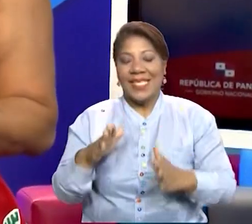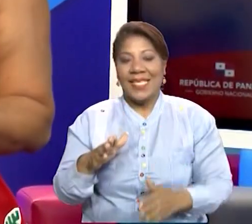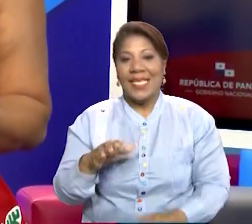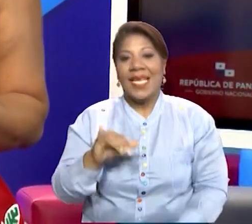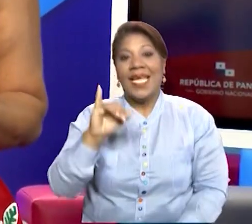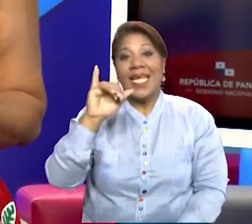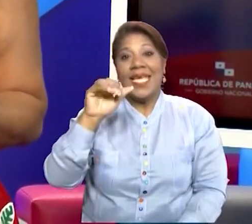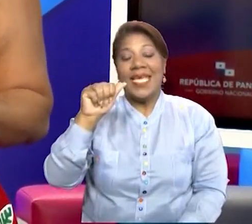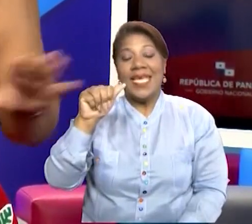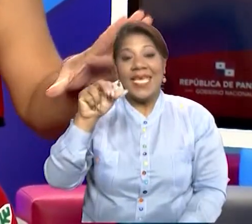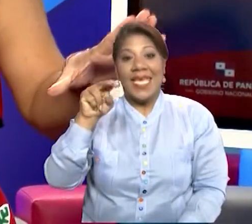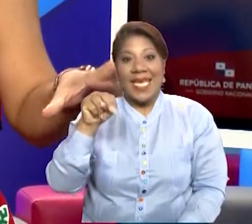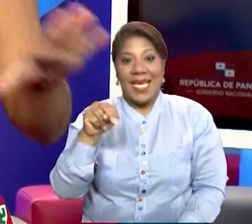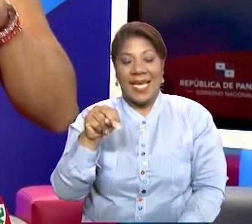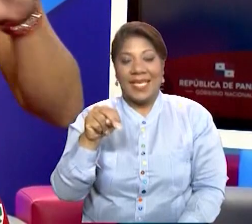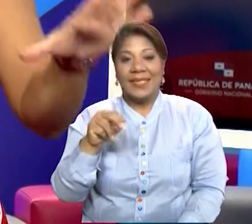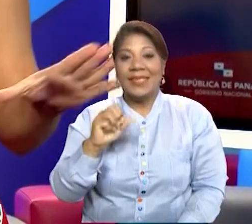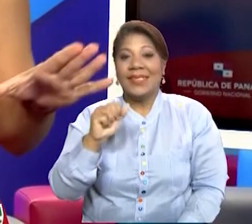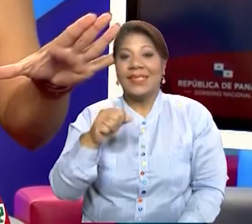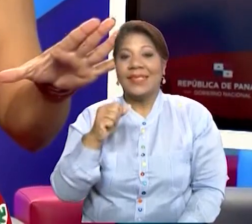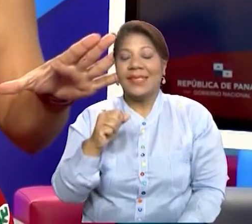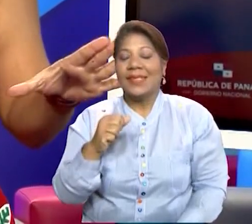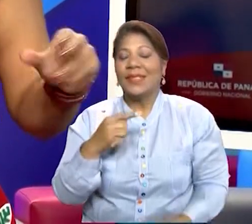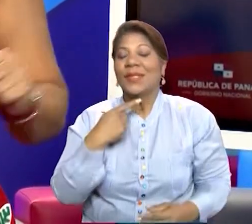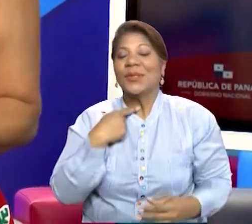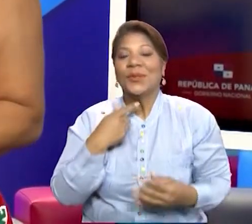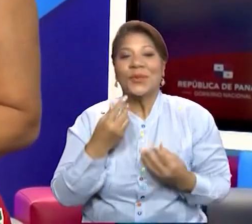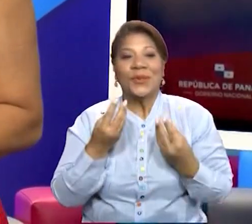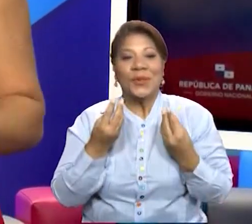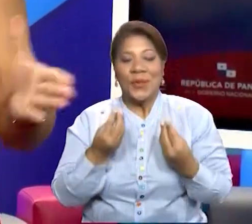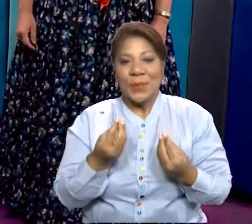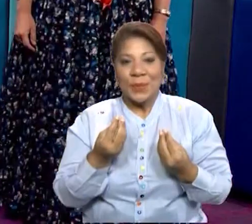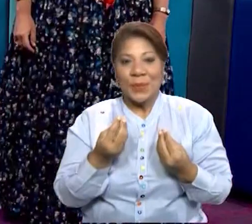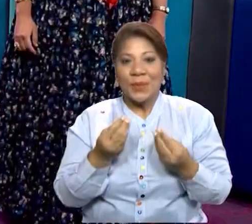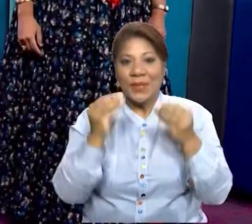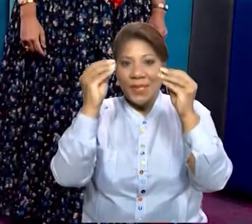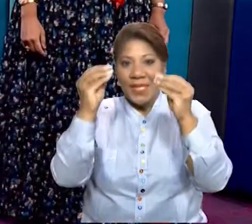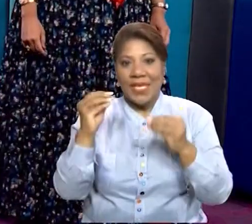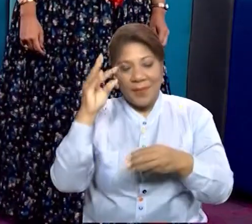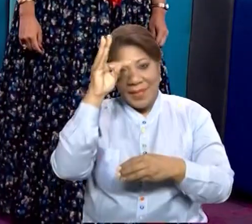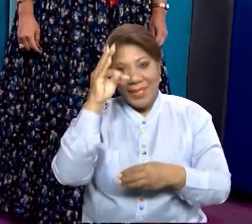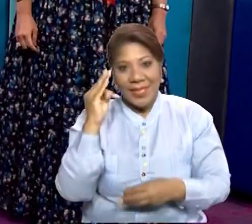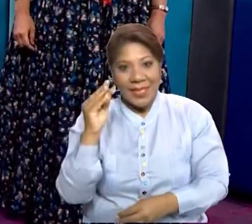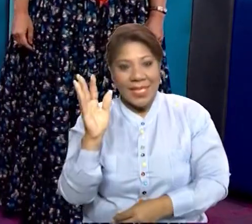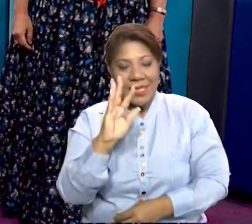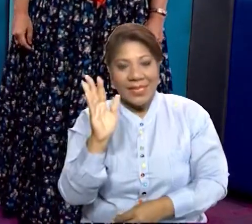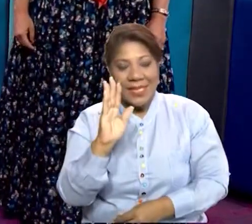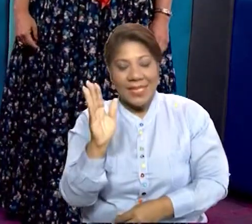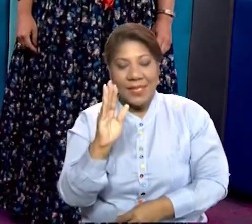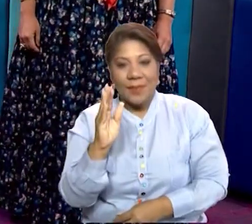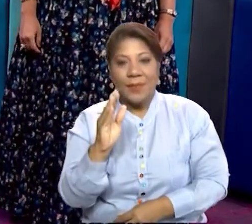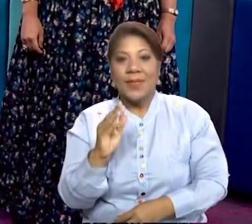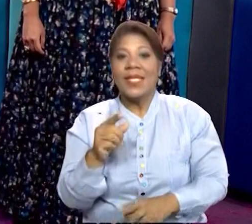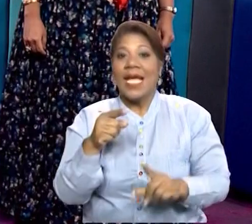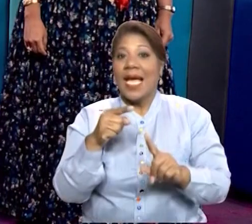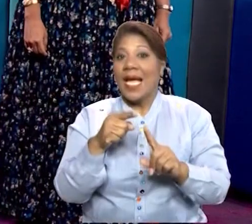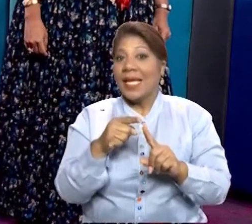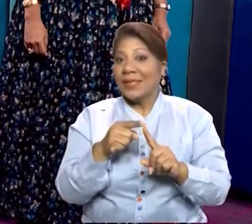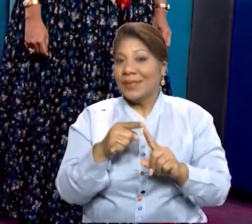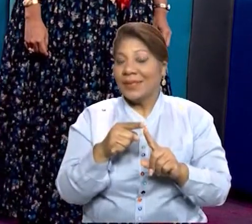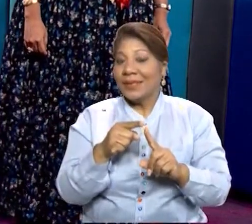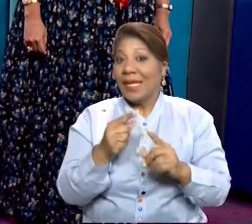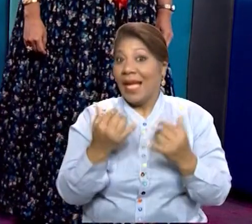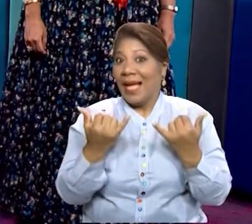Ian Álvaro. Quedamos fascinados. Chicos, la maestra Teresita se despide hasta aquí con un beso, con un